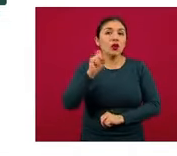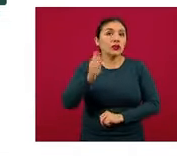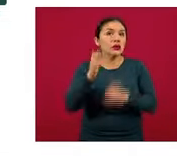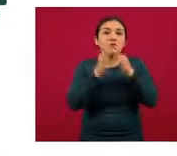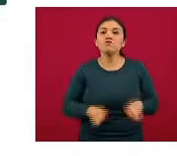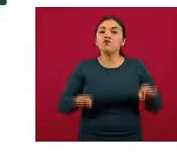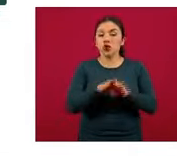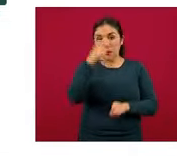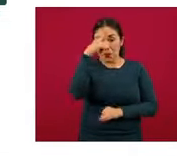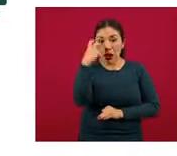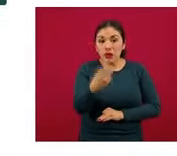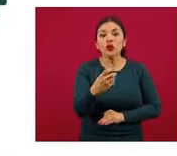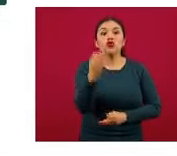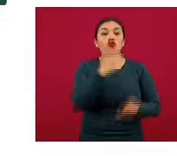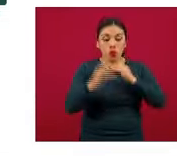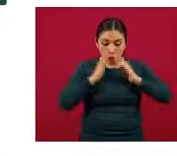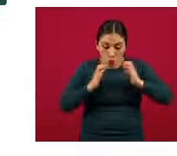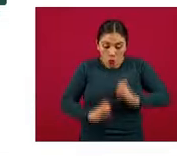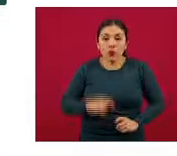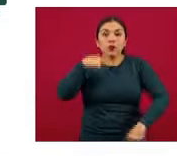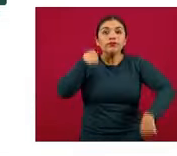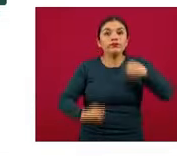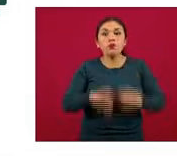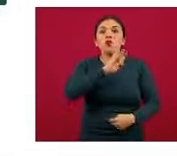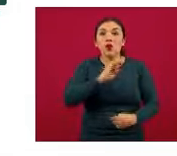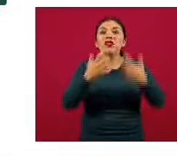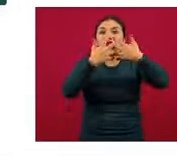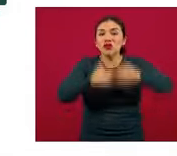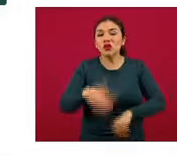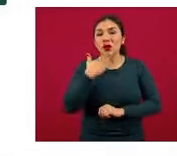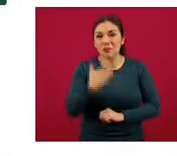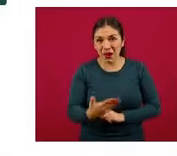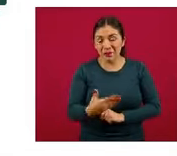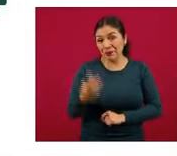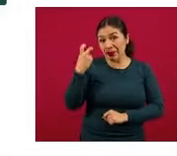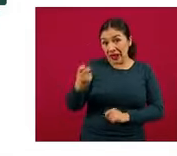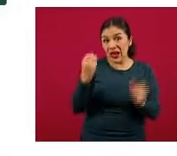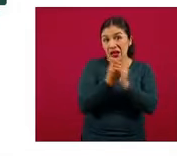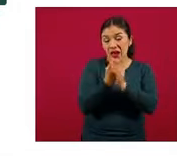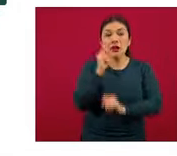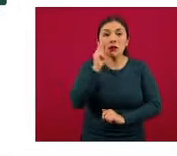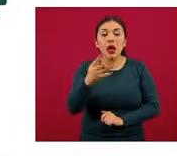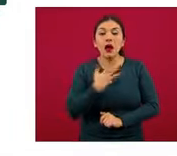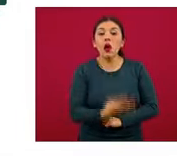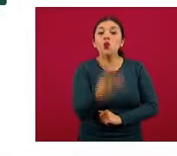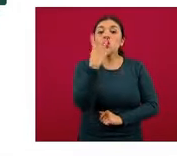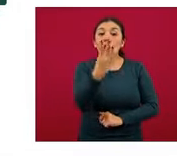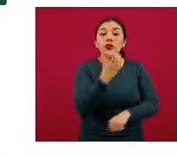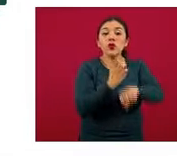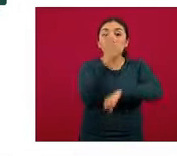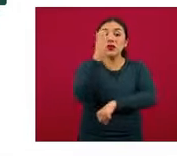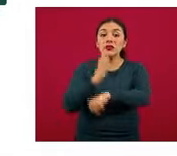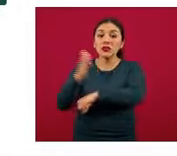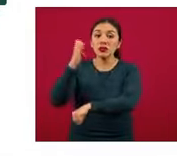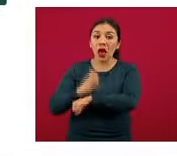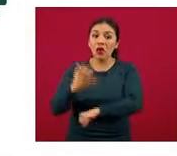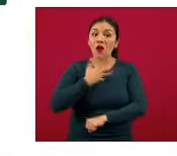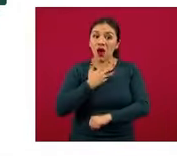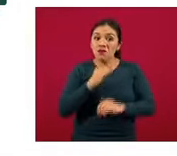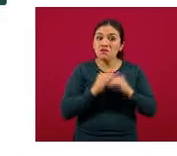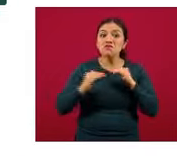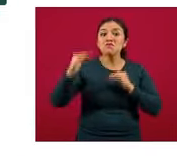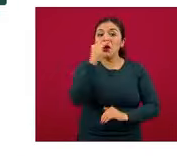que todos los órganos del cuerpo funcionen. Y en este caso, bueno, tenemos 4 entidades que en su momento estarían